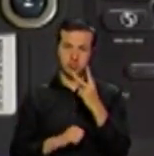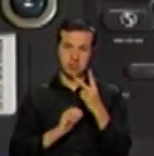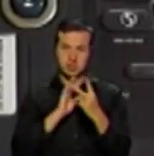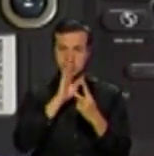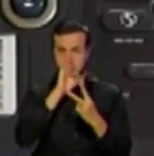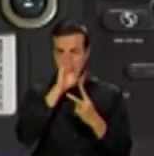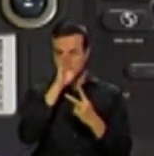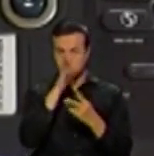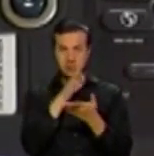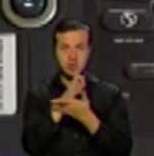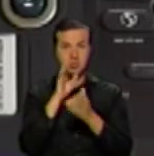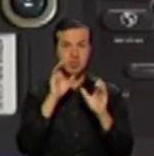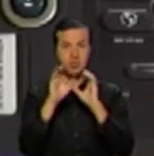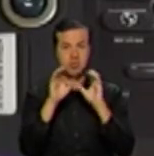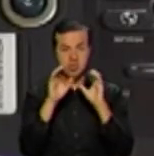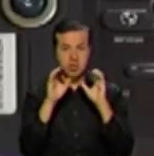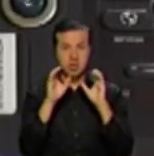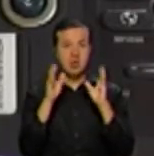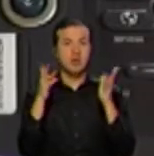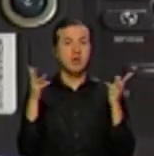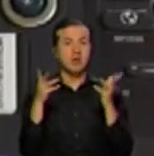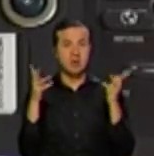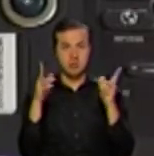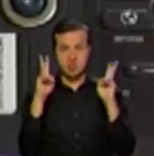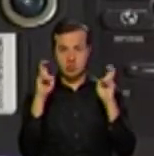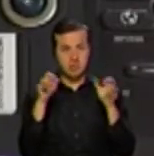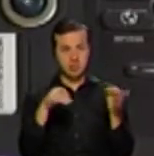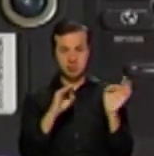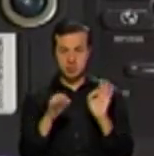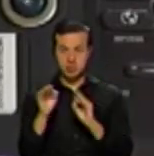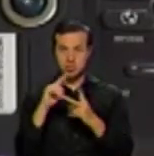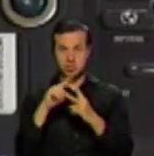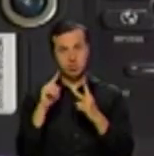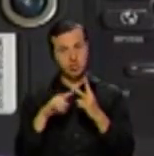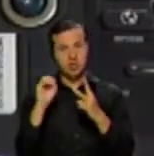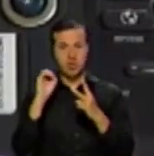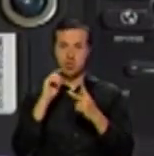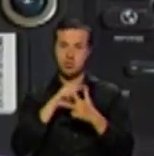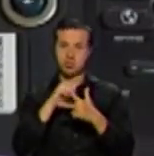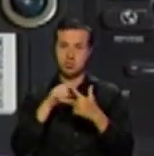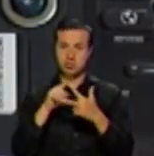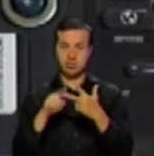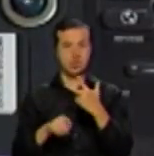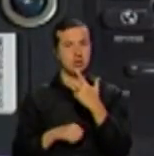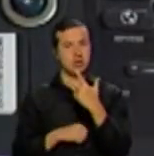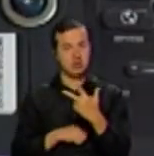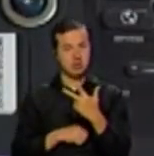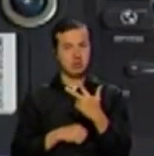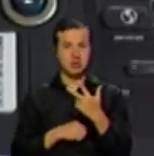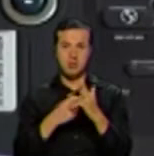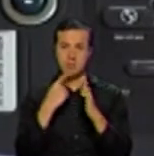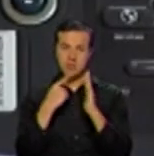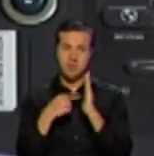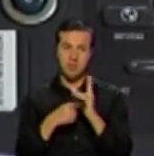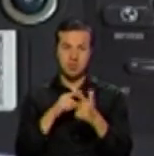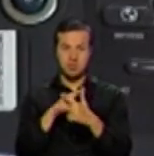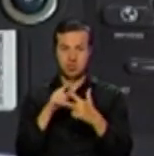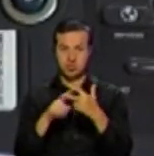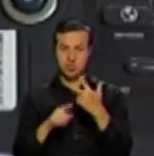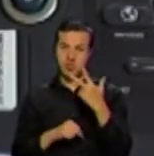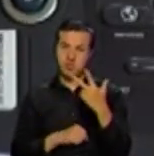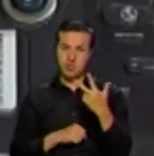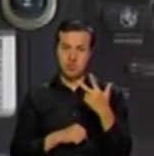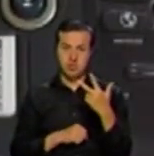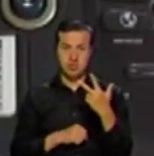los medios de comunicación se manejan con dos opciones o a veces con tres opciones. En este caso eran dos,